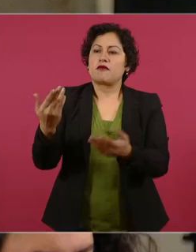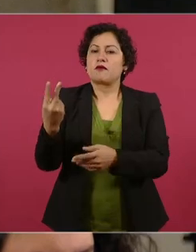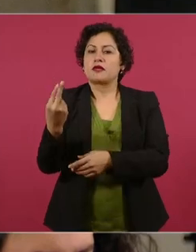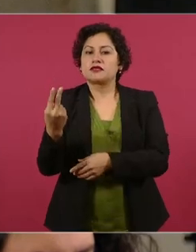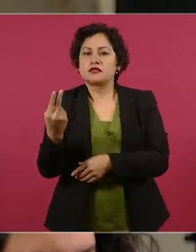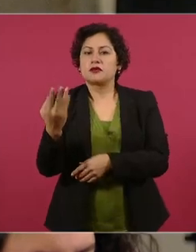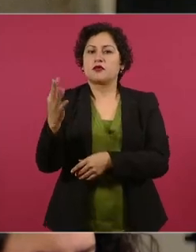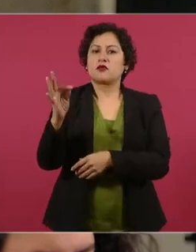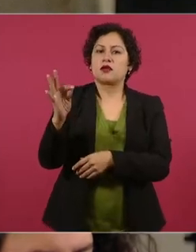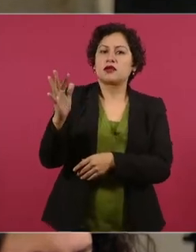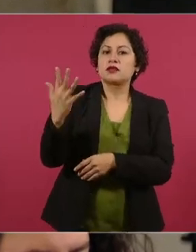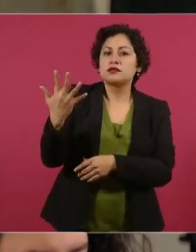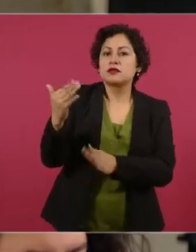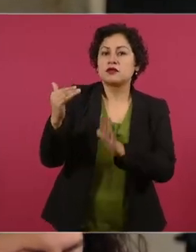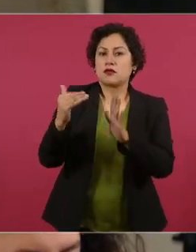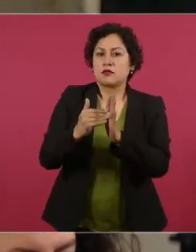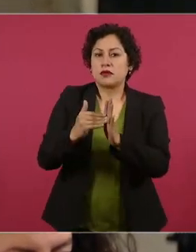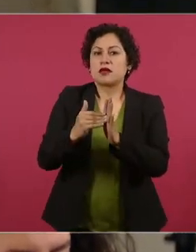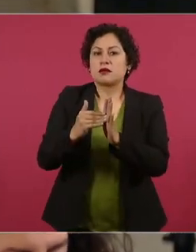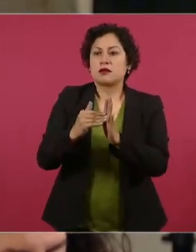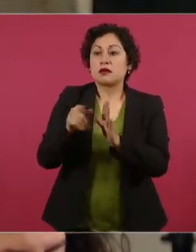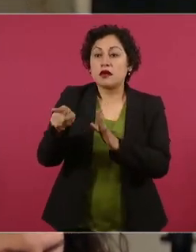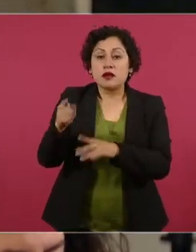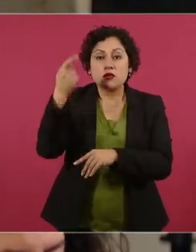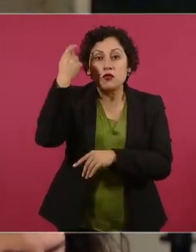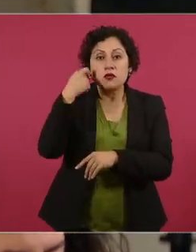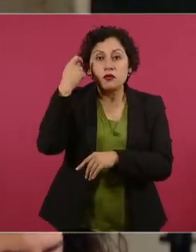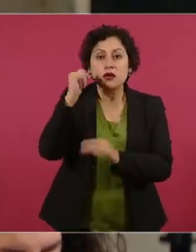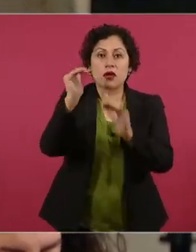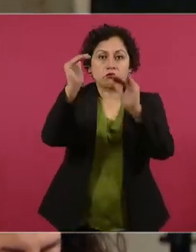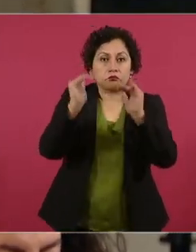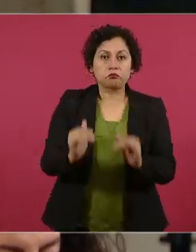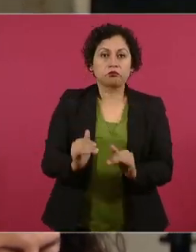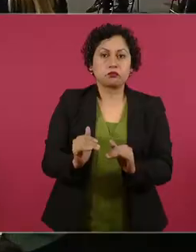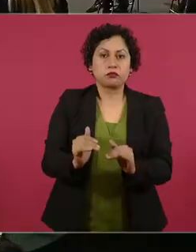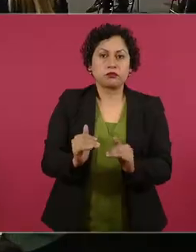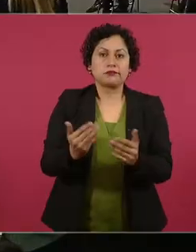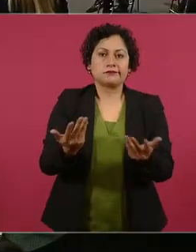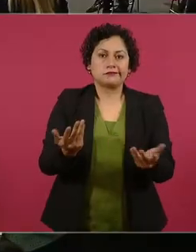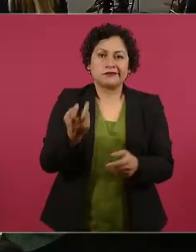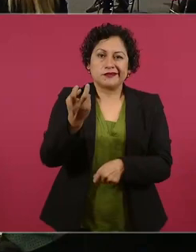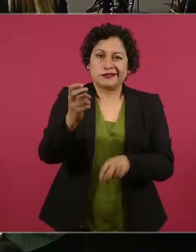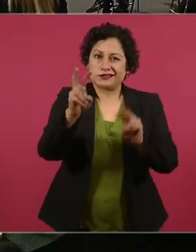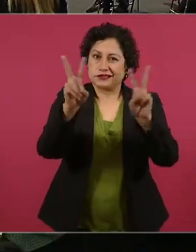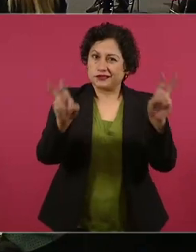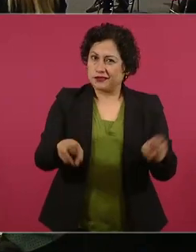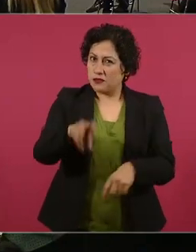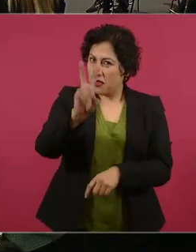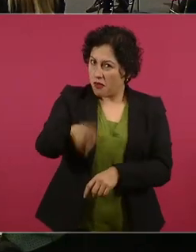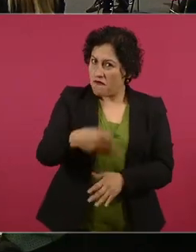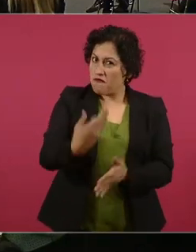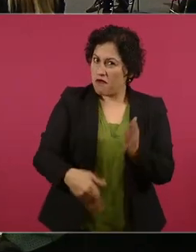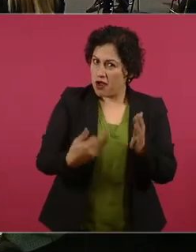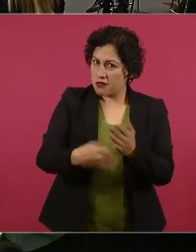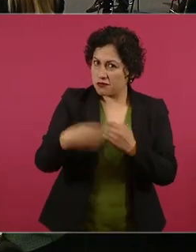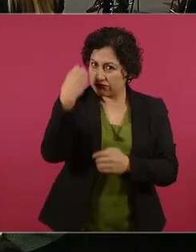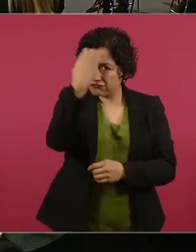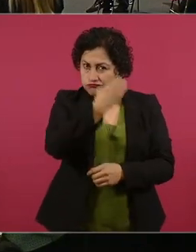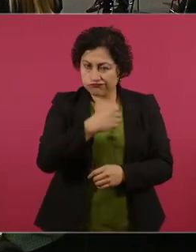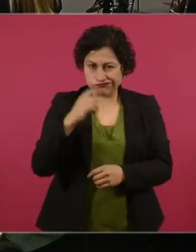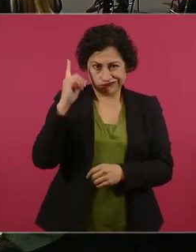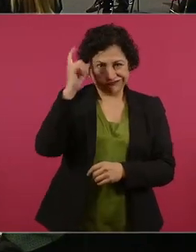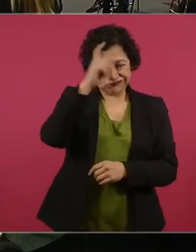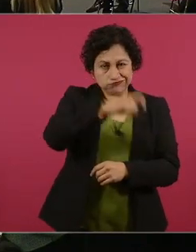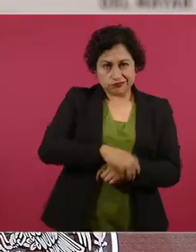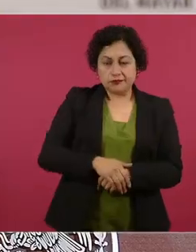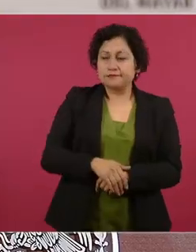pues terminan jubilándose con abajo de 8,000, 7,000 pesos. Sí. Pues ha sido un tema muy complejo, ¿no? Sí, lo vamos a